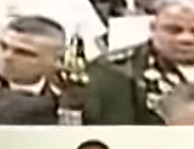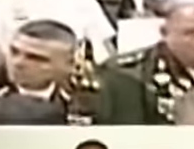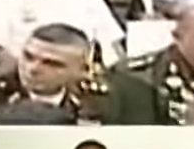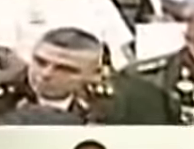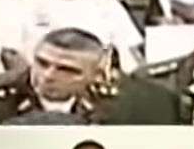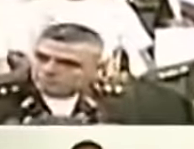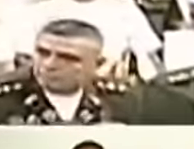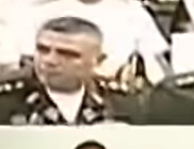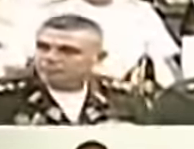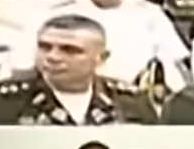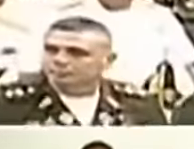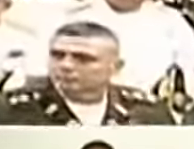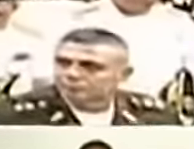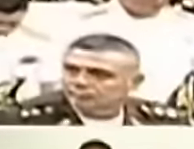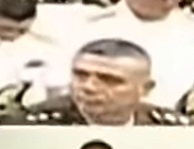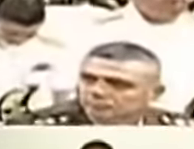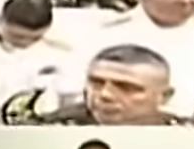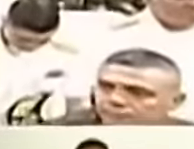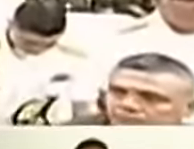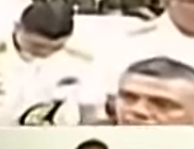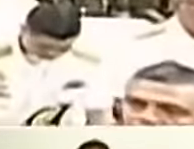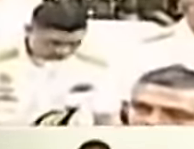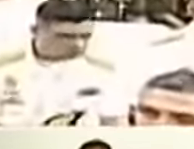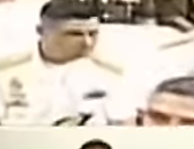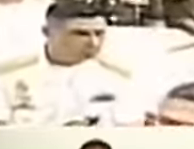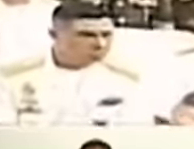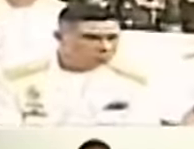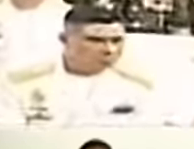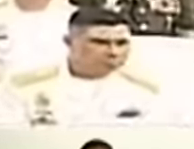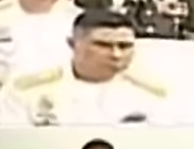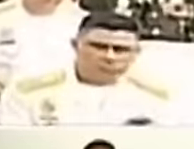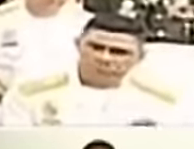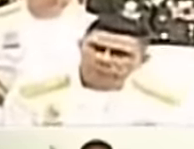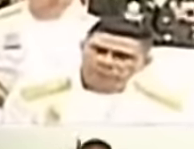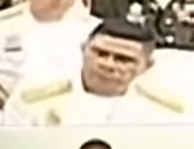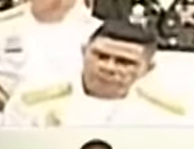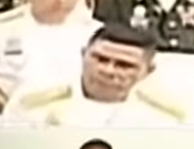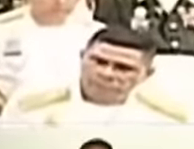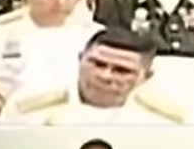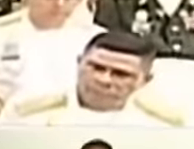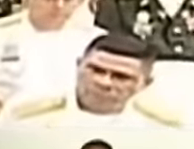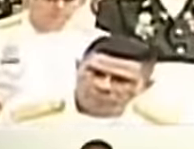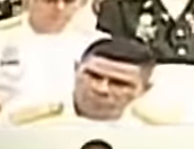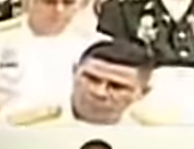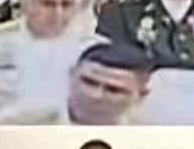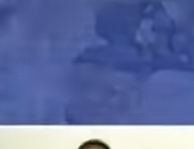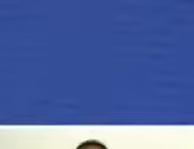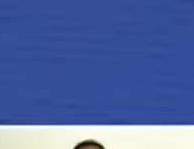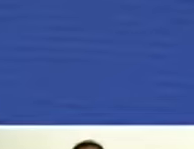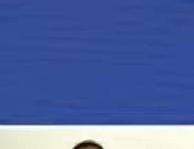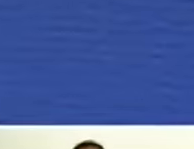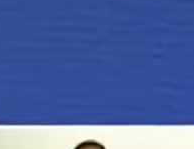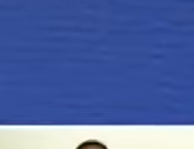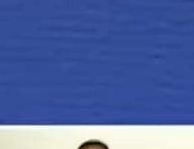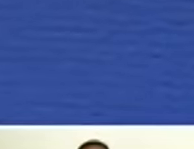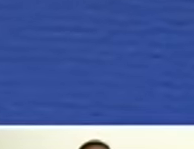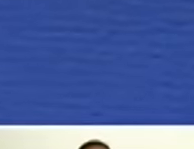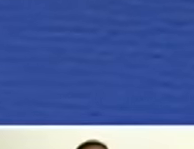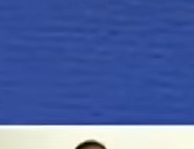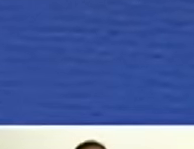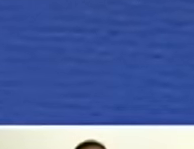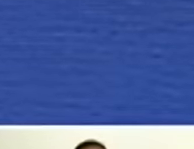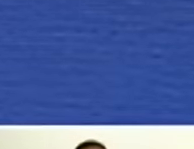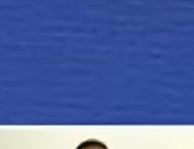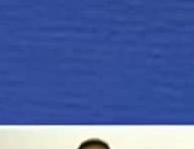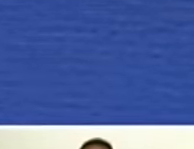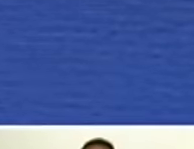6.918 efectivos militares presentes. También quiero destacar de manera